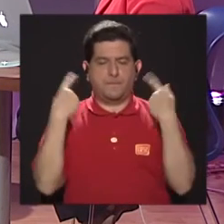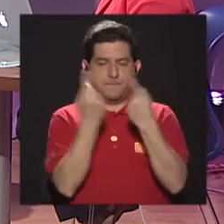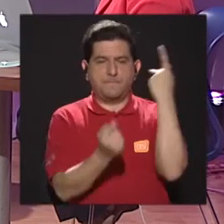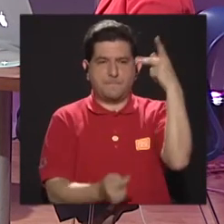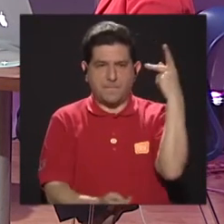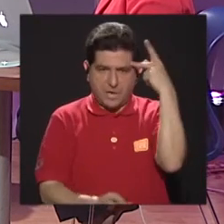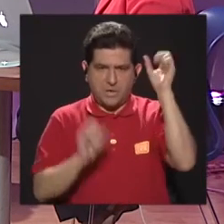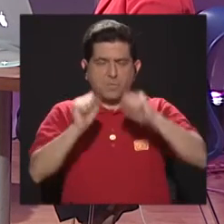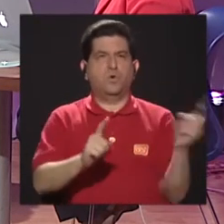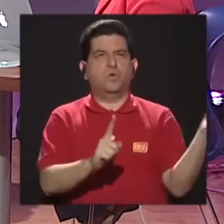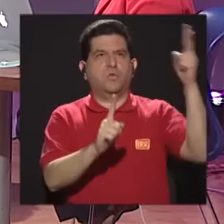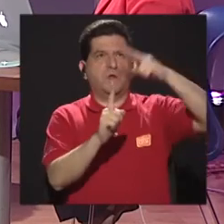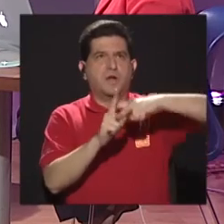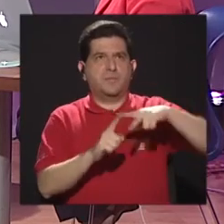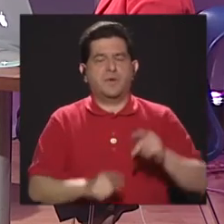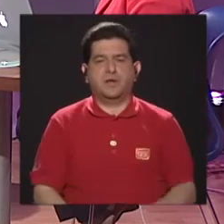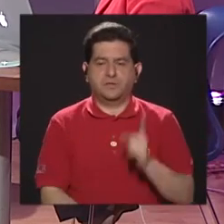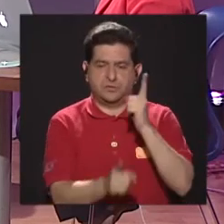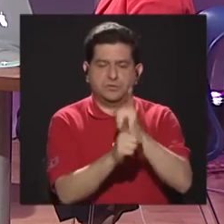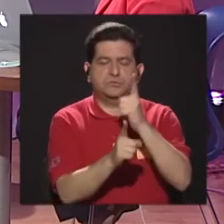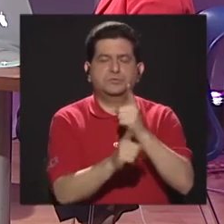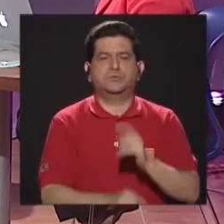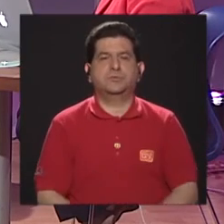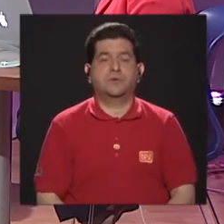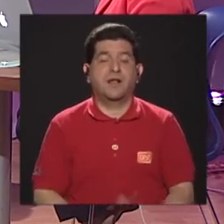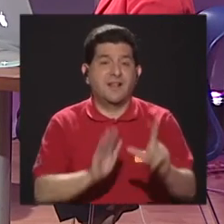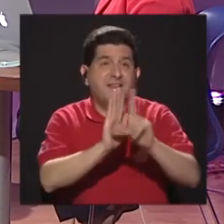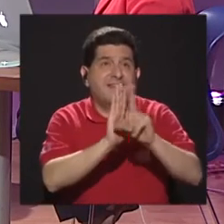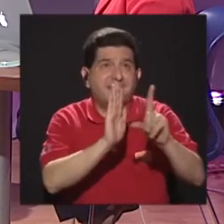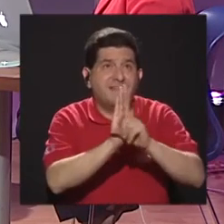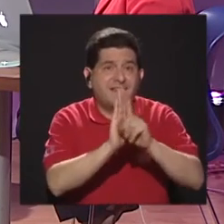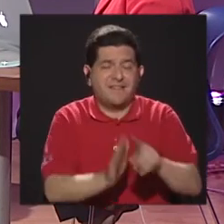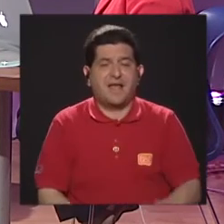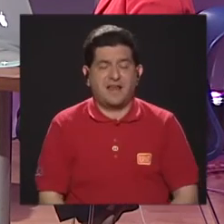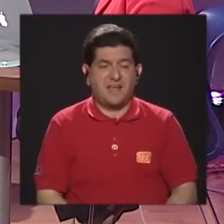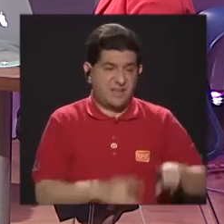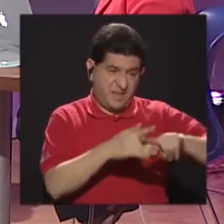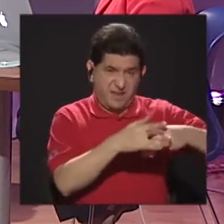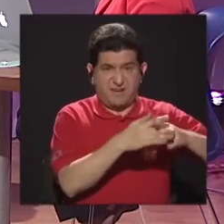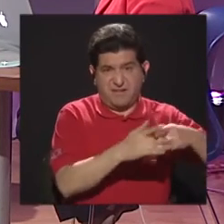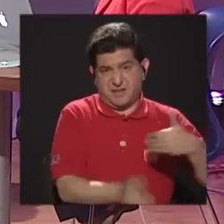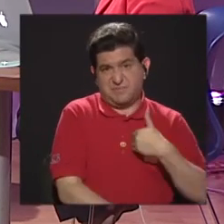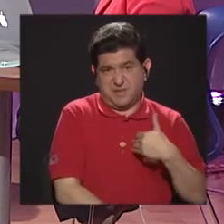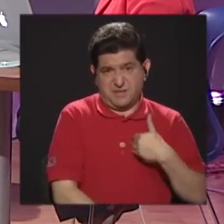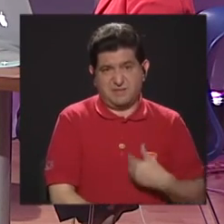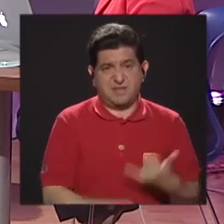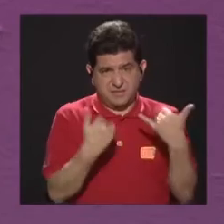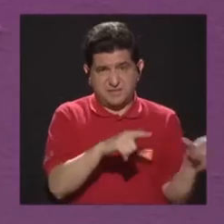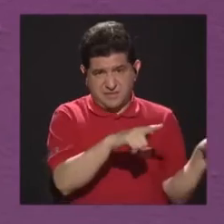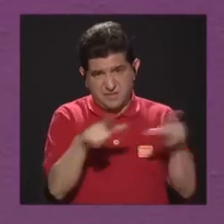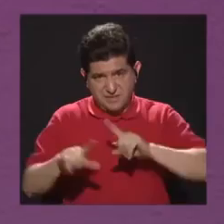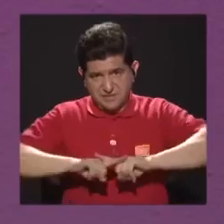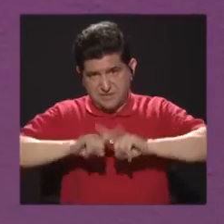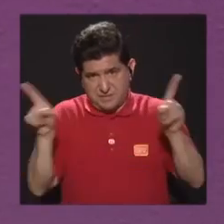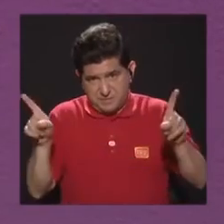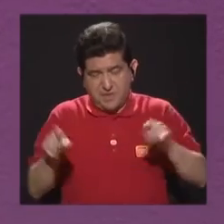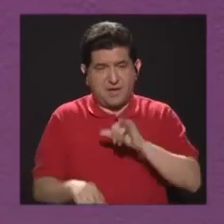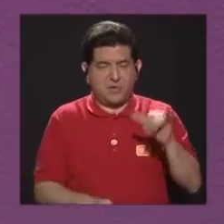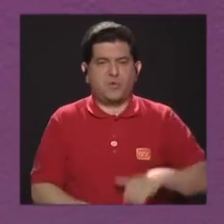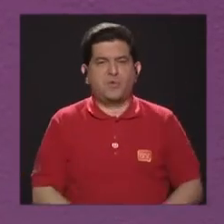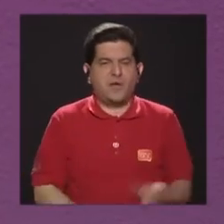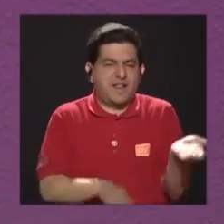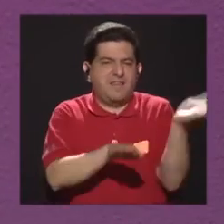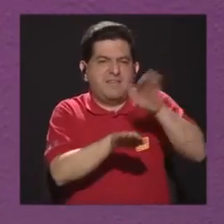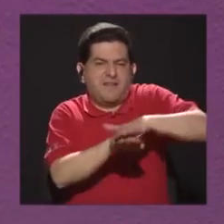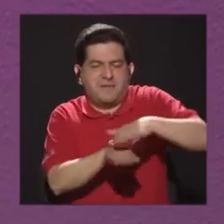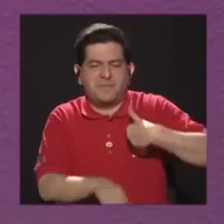políticos para su aplicación efectiva, porque la ley está instrumentada, la ley está hecha, pero también están las trampas y